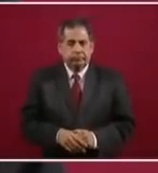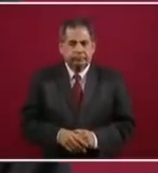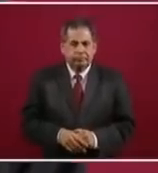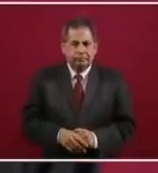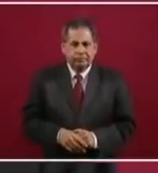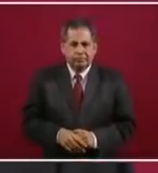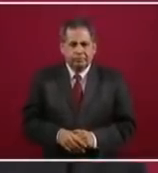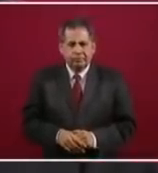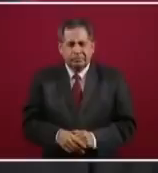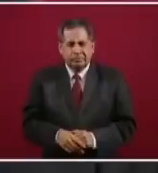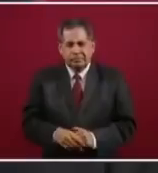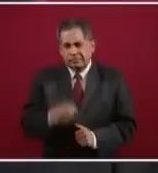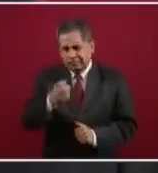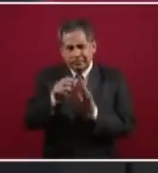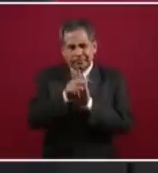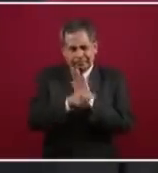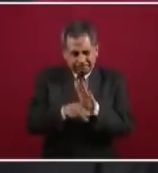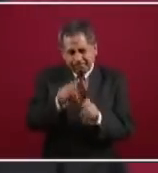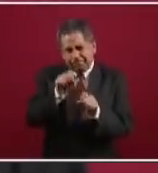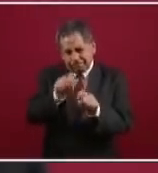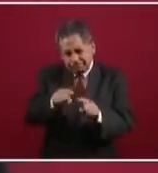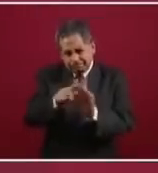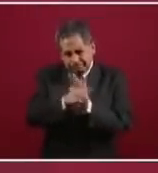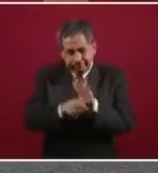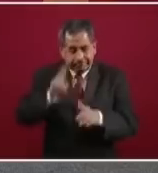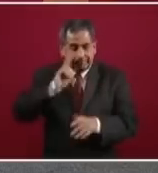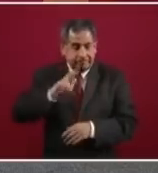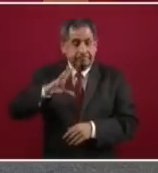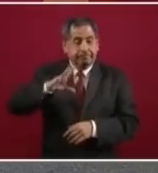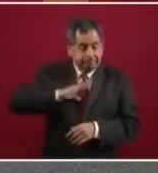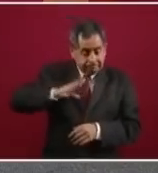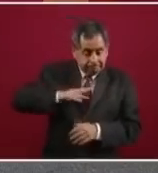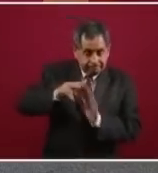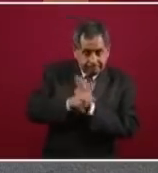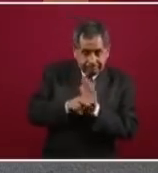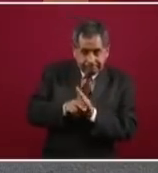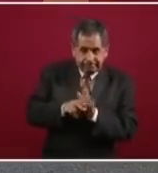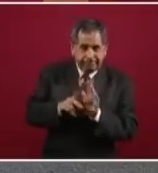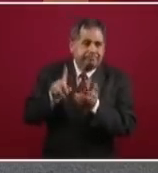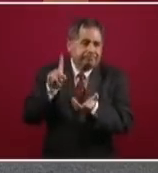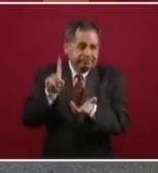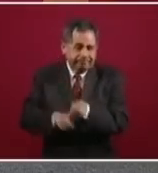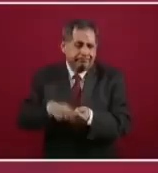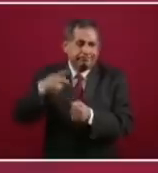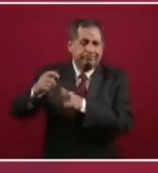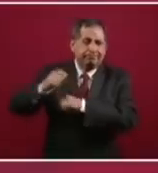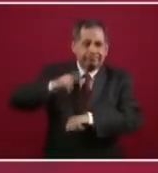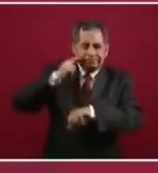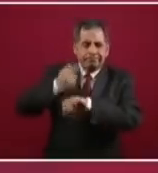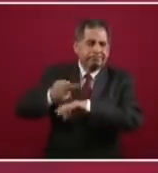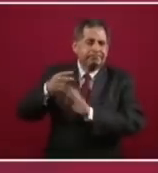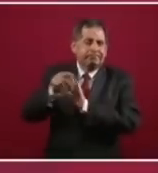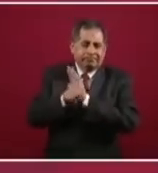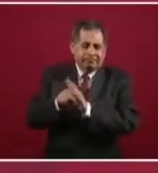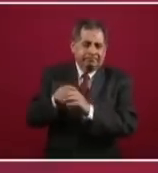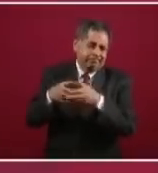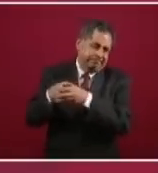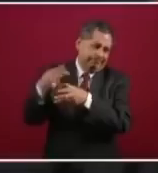Eso es parte de la investigación, si existe, quienes tienen a su cargo